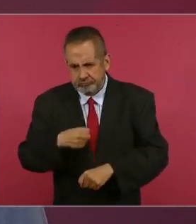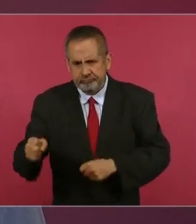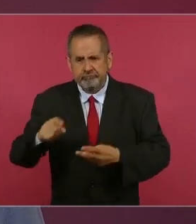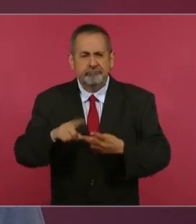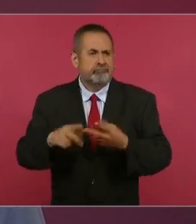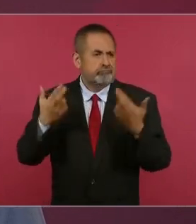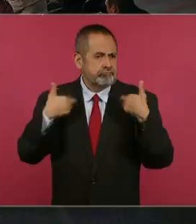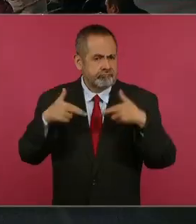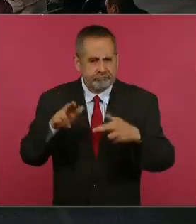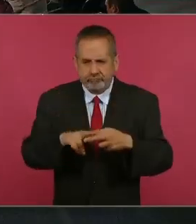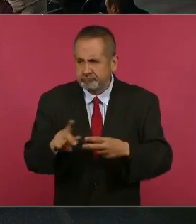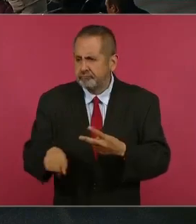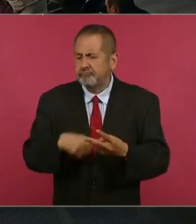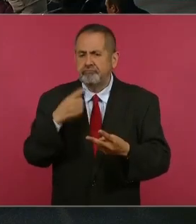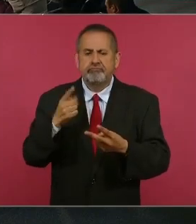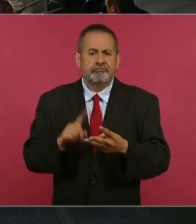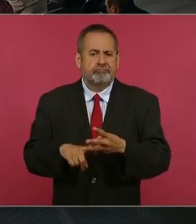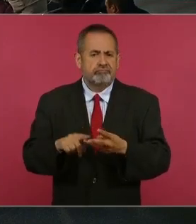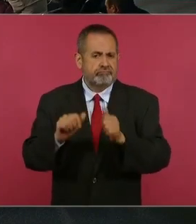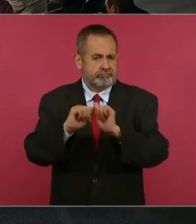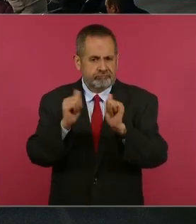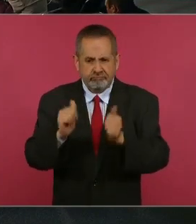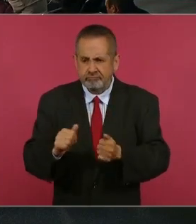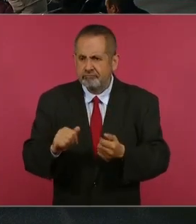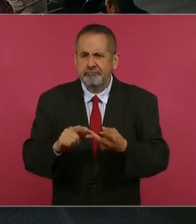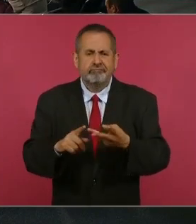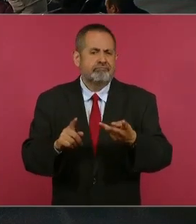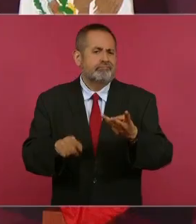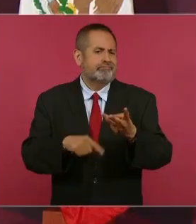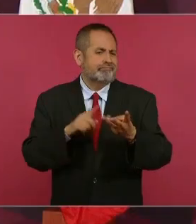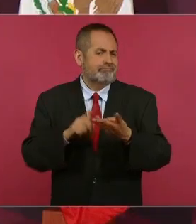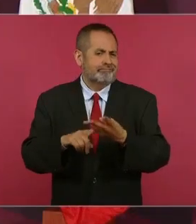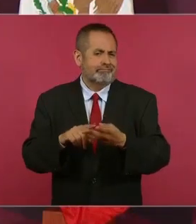vinieron maestros, artistas,